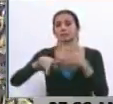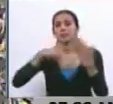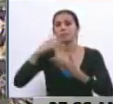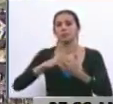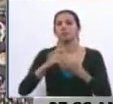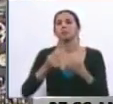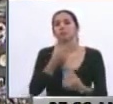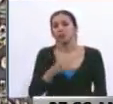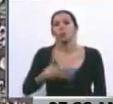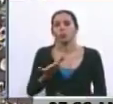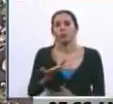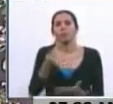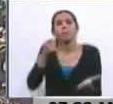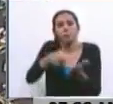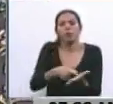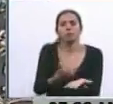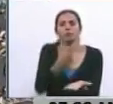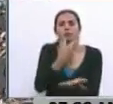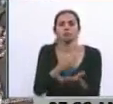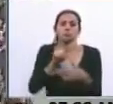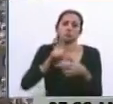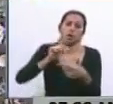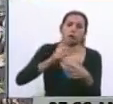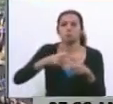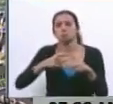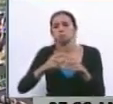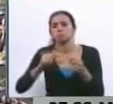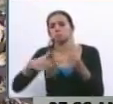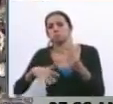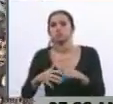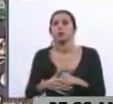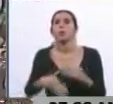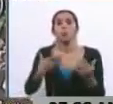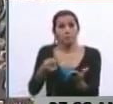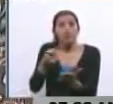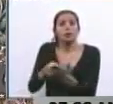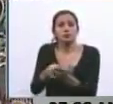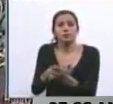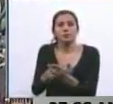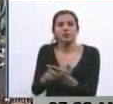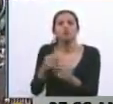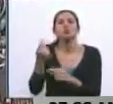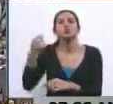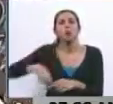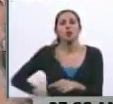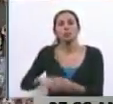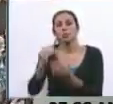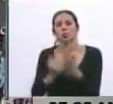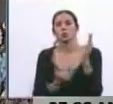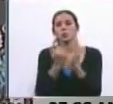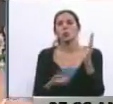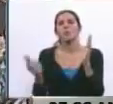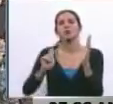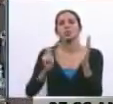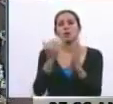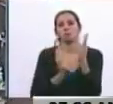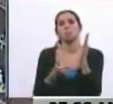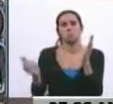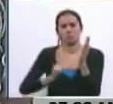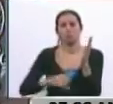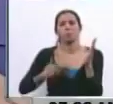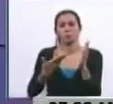Y esta tableta puede ser comprada por Credinom. Es una tarifa mensual bastante